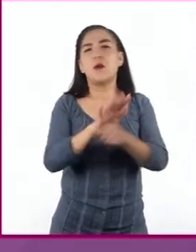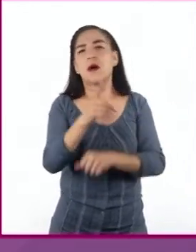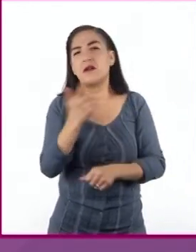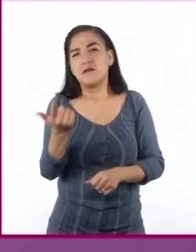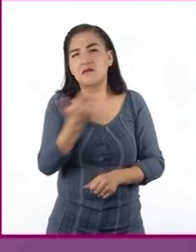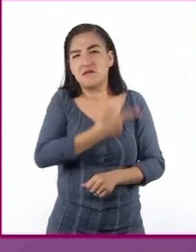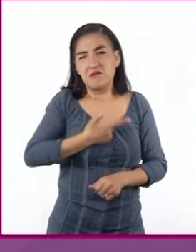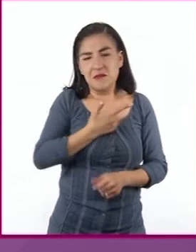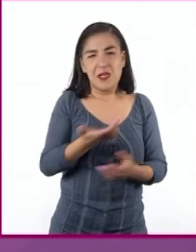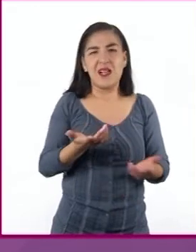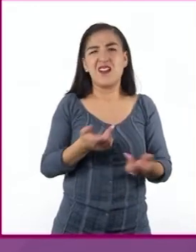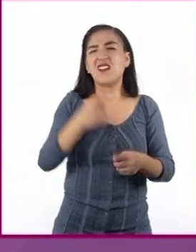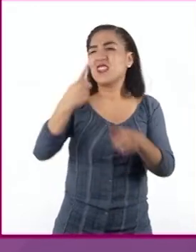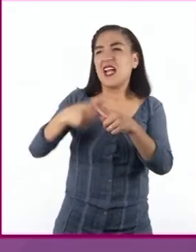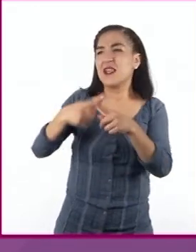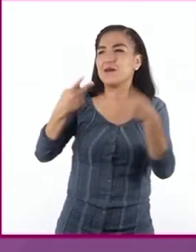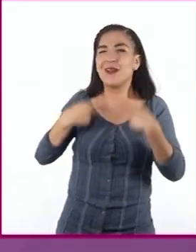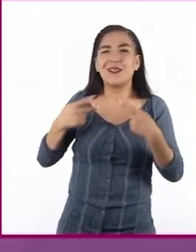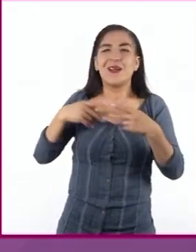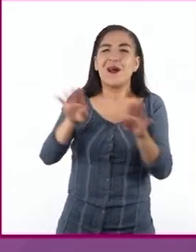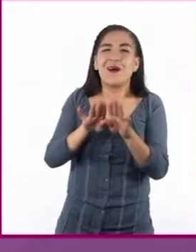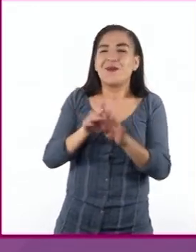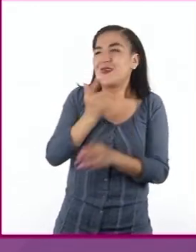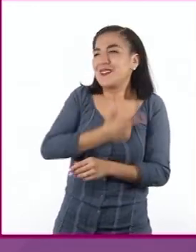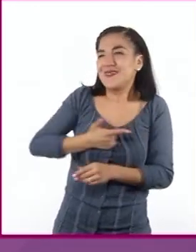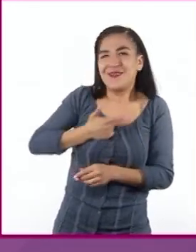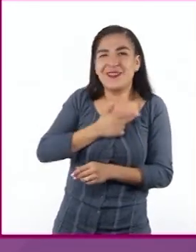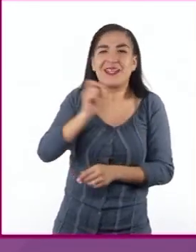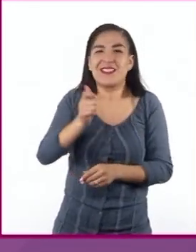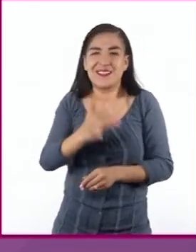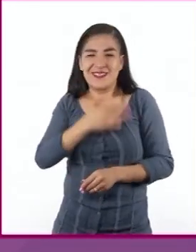qué persona admirar o qué productos consumir.